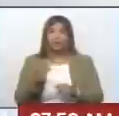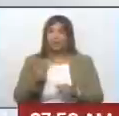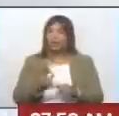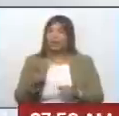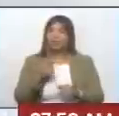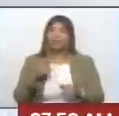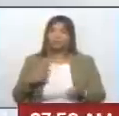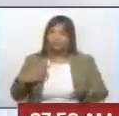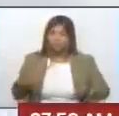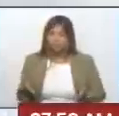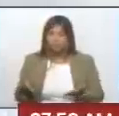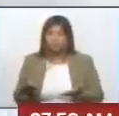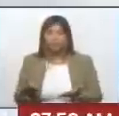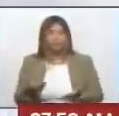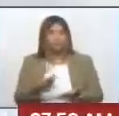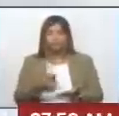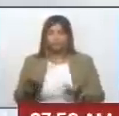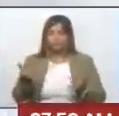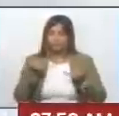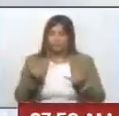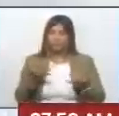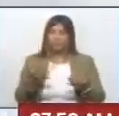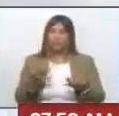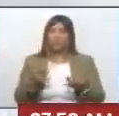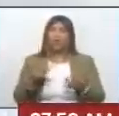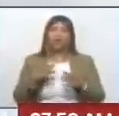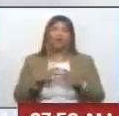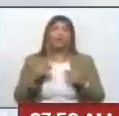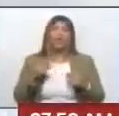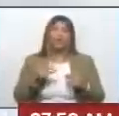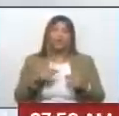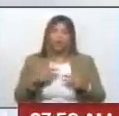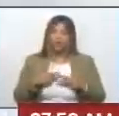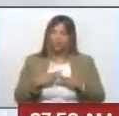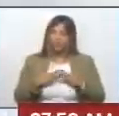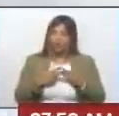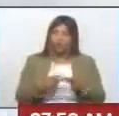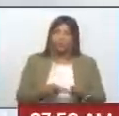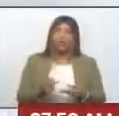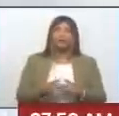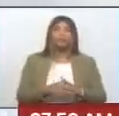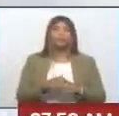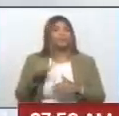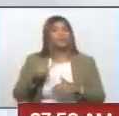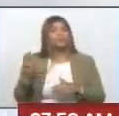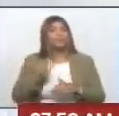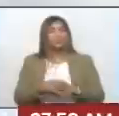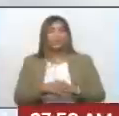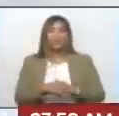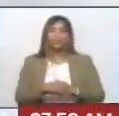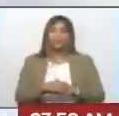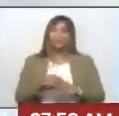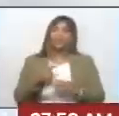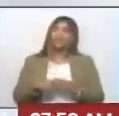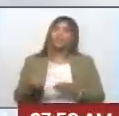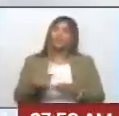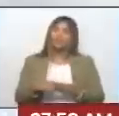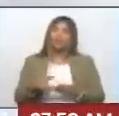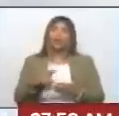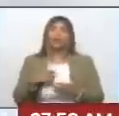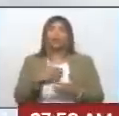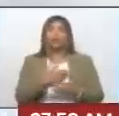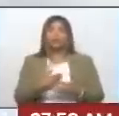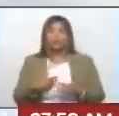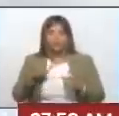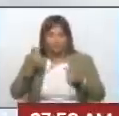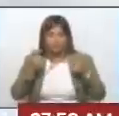nos empujara a eso. Fue una cosa totalmente voluntaria de Venezuela, firmada por el presidente